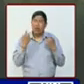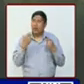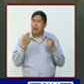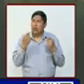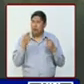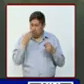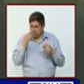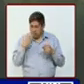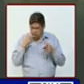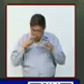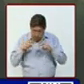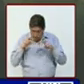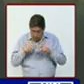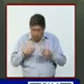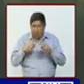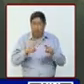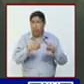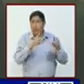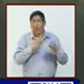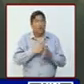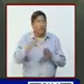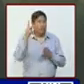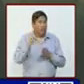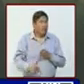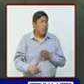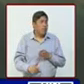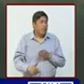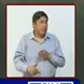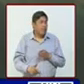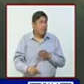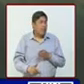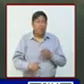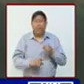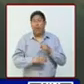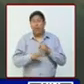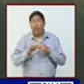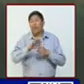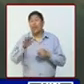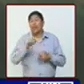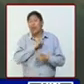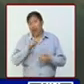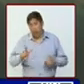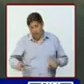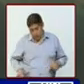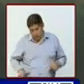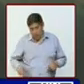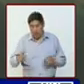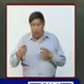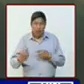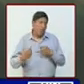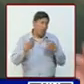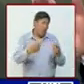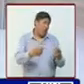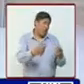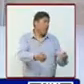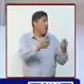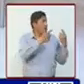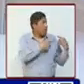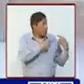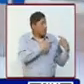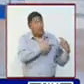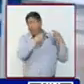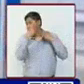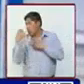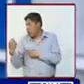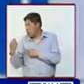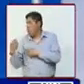de indagar, de hablar con diferentes profesionales de la Defensoría y nos sí, derivaban de un lado a otro lado. Al interior de la alcaldía,